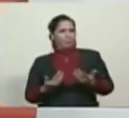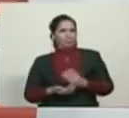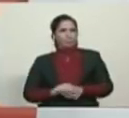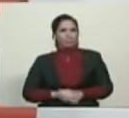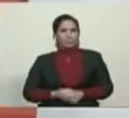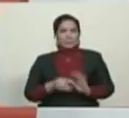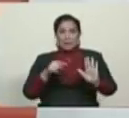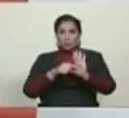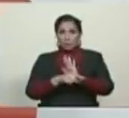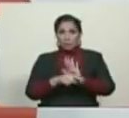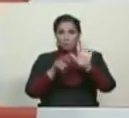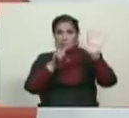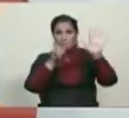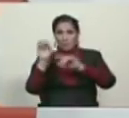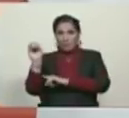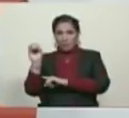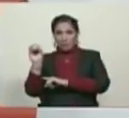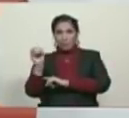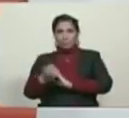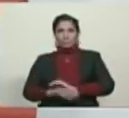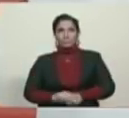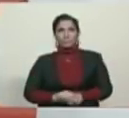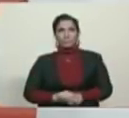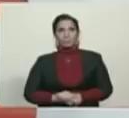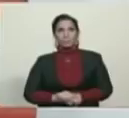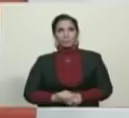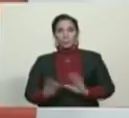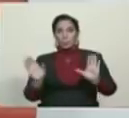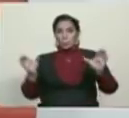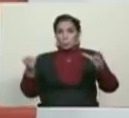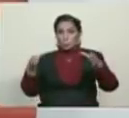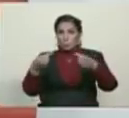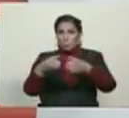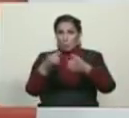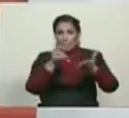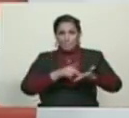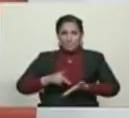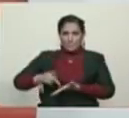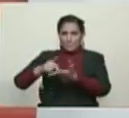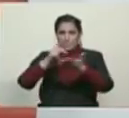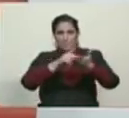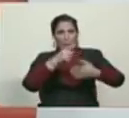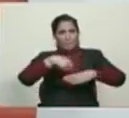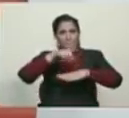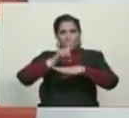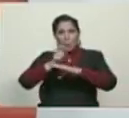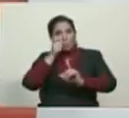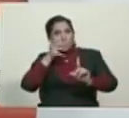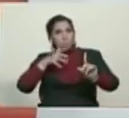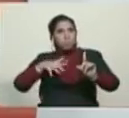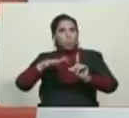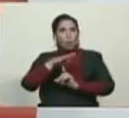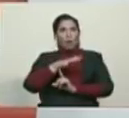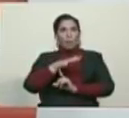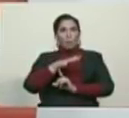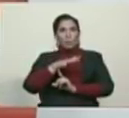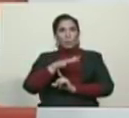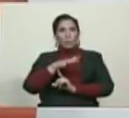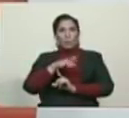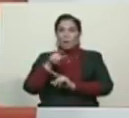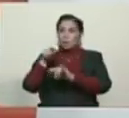Artículo 70. Son medios de participación y protagonismo del pueblo en ejercicio de